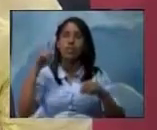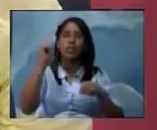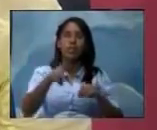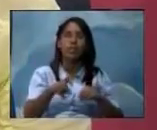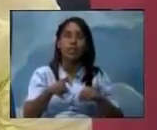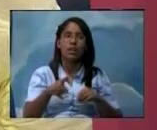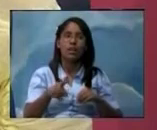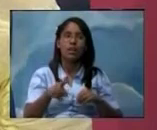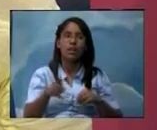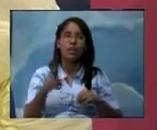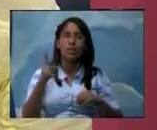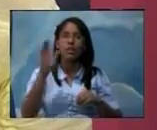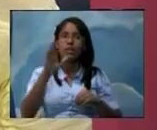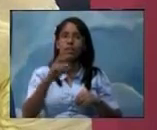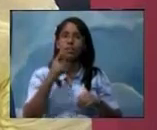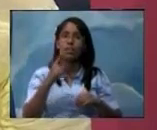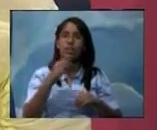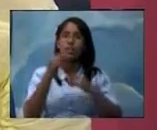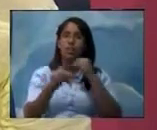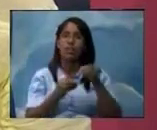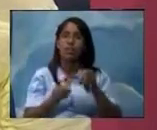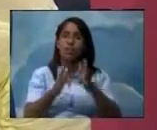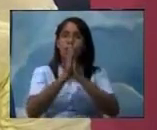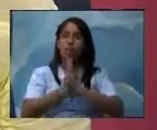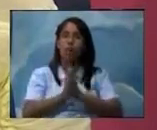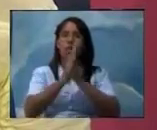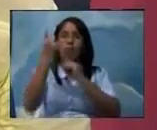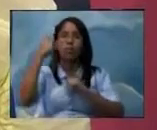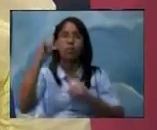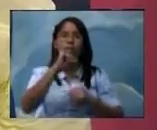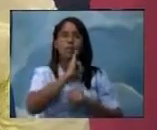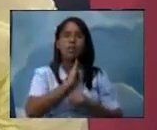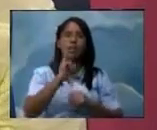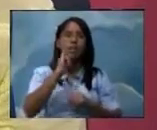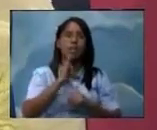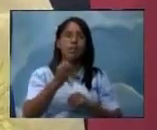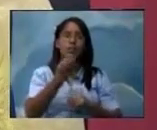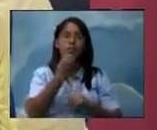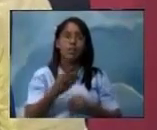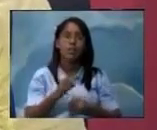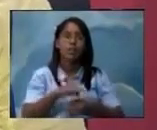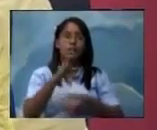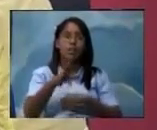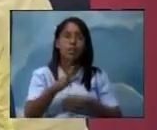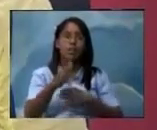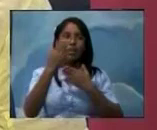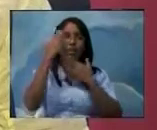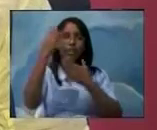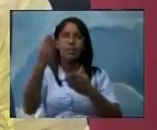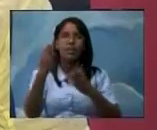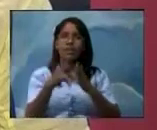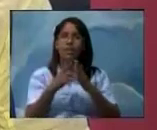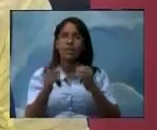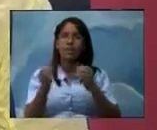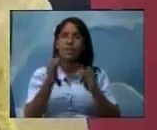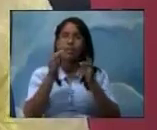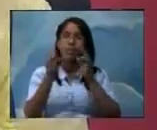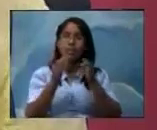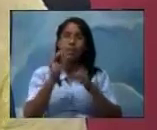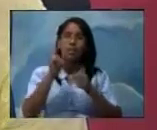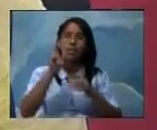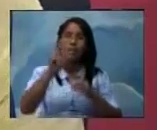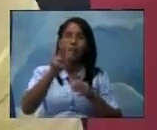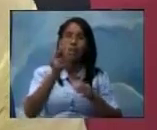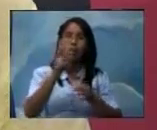también, y sé que lo hacen, oran por Israel. Bueno, los dejo ahí. Explícales el